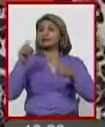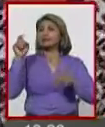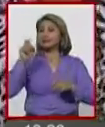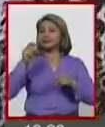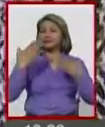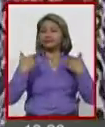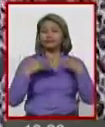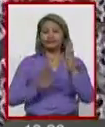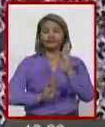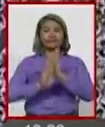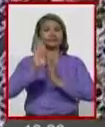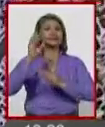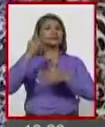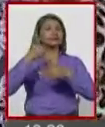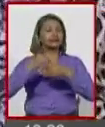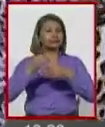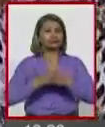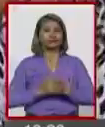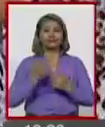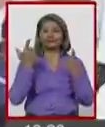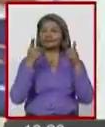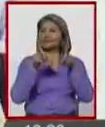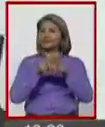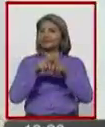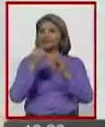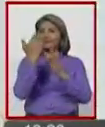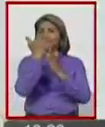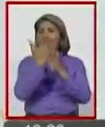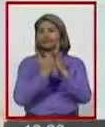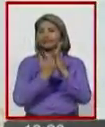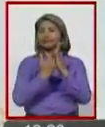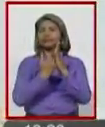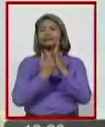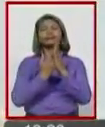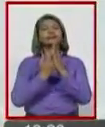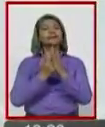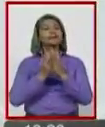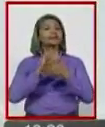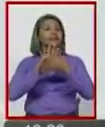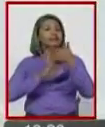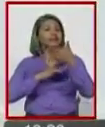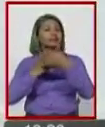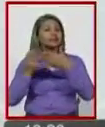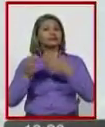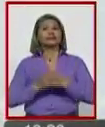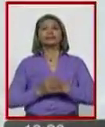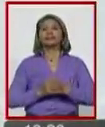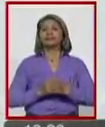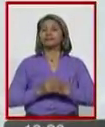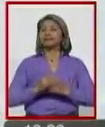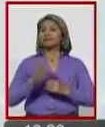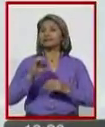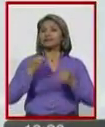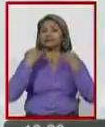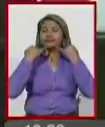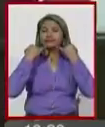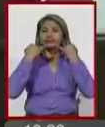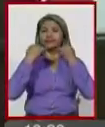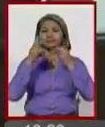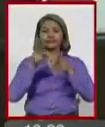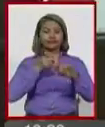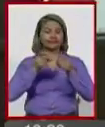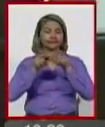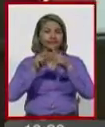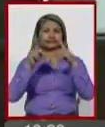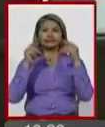deben llevar adelante las inscripciones de acuerdo a un cronograma que está establecido a través de una circular de la Dirección